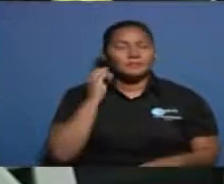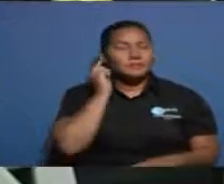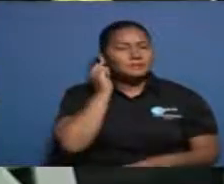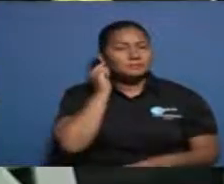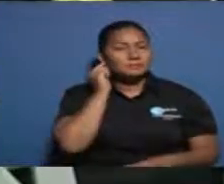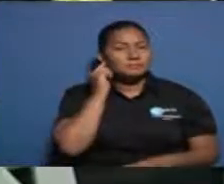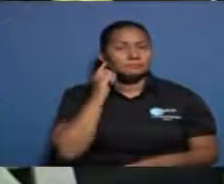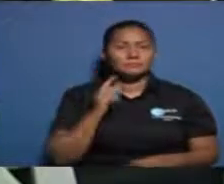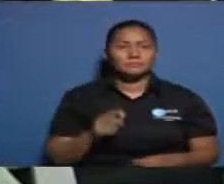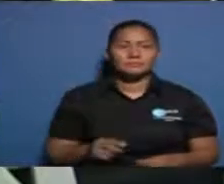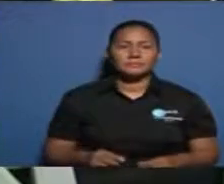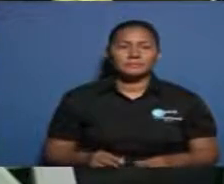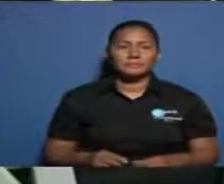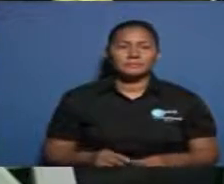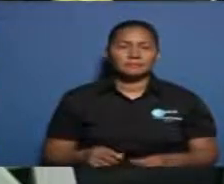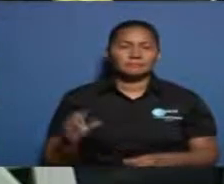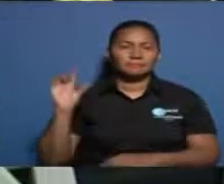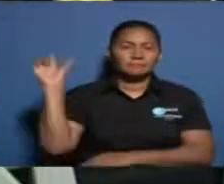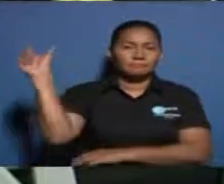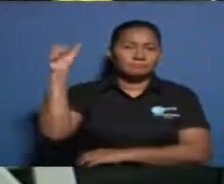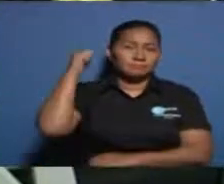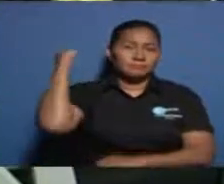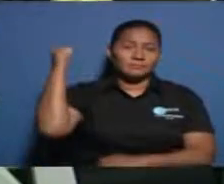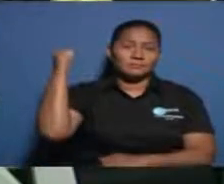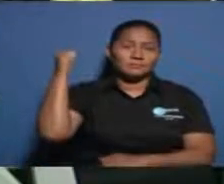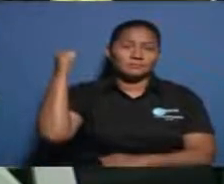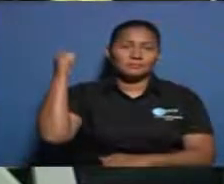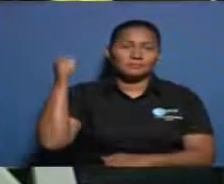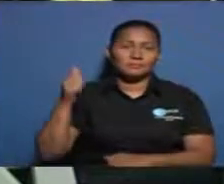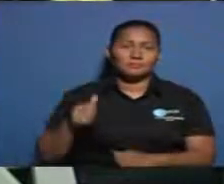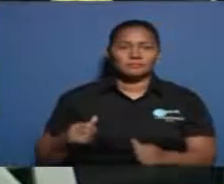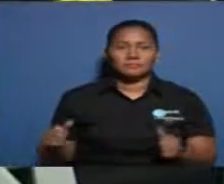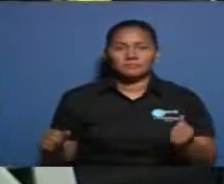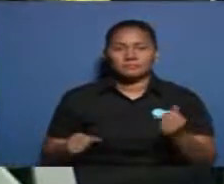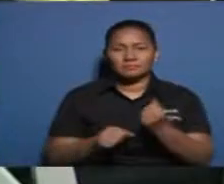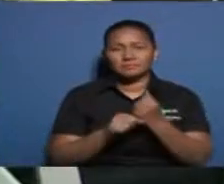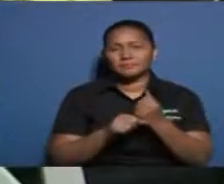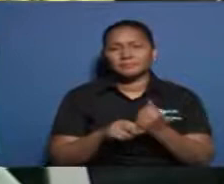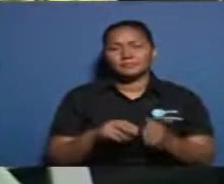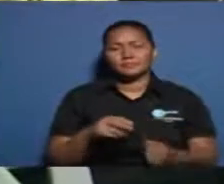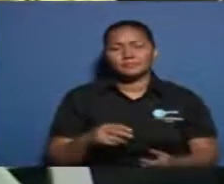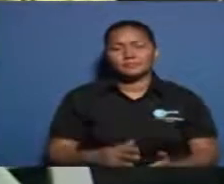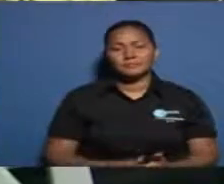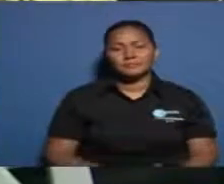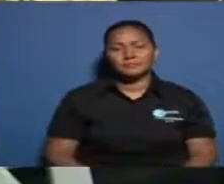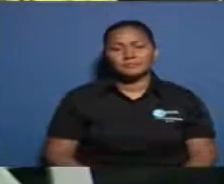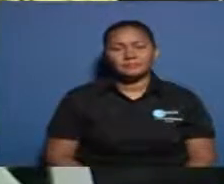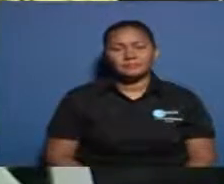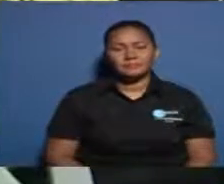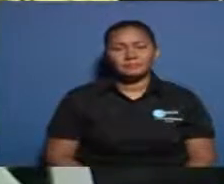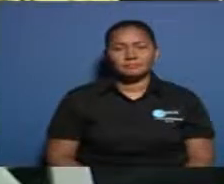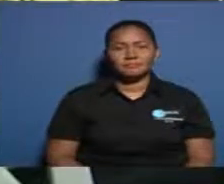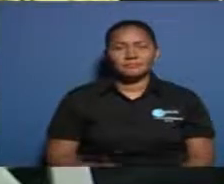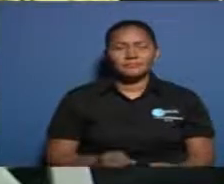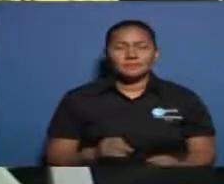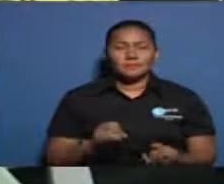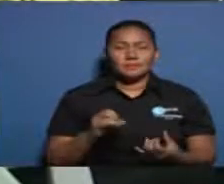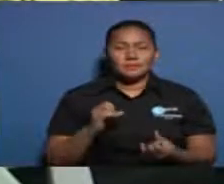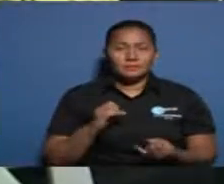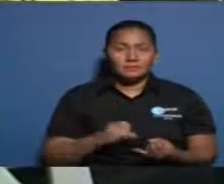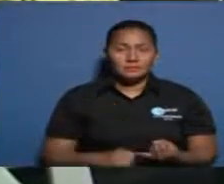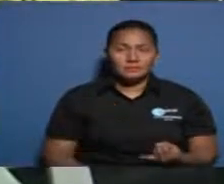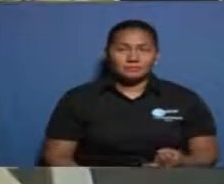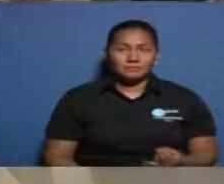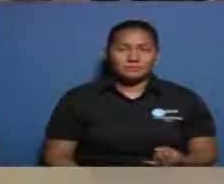hoy pero antes entraron materias haremos a ver un pequeño reportaje de gran preparado como introducción a este tema en los últimos años ha sido